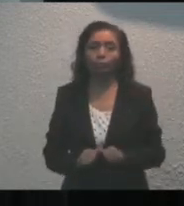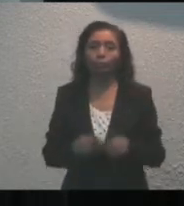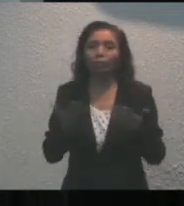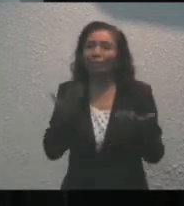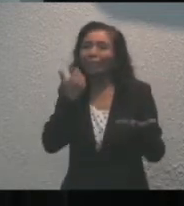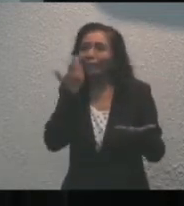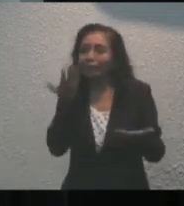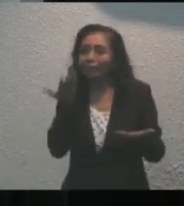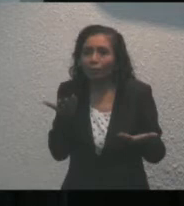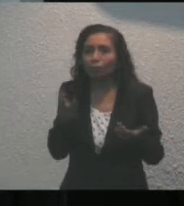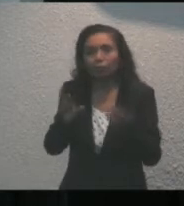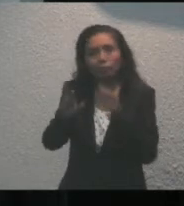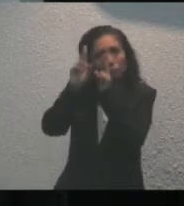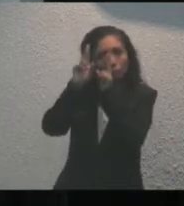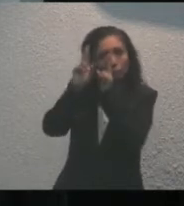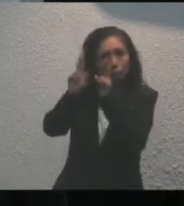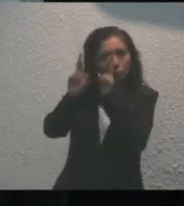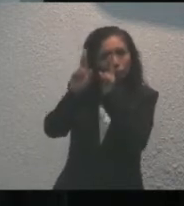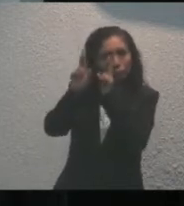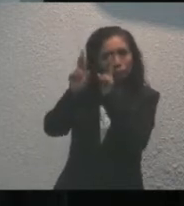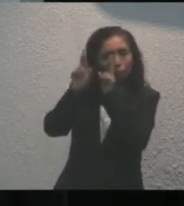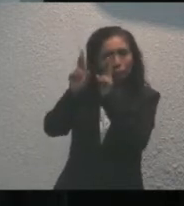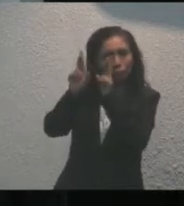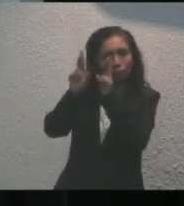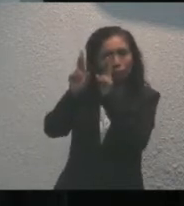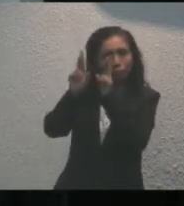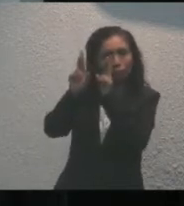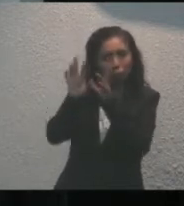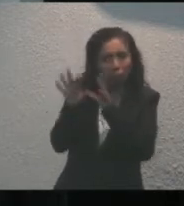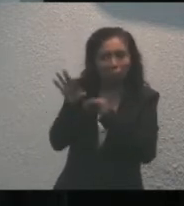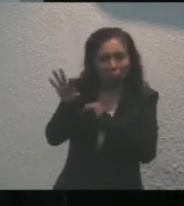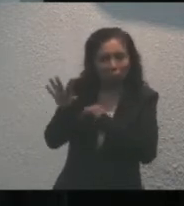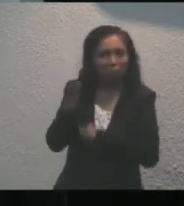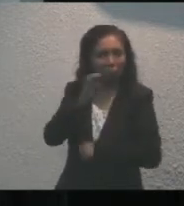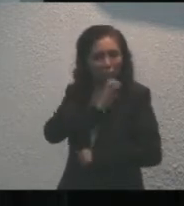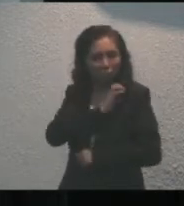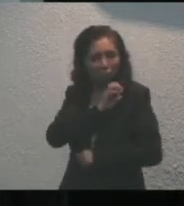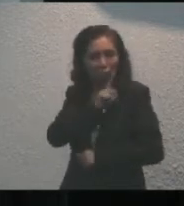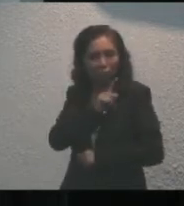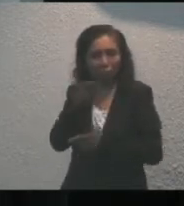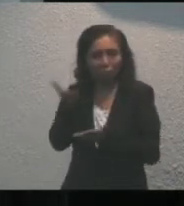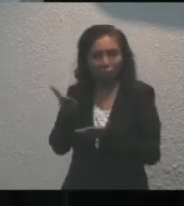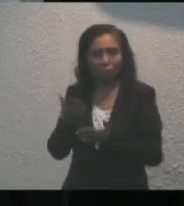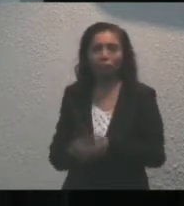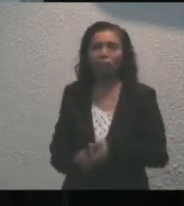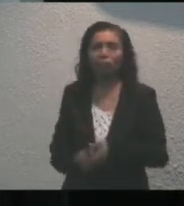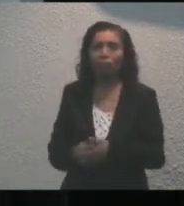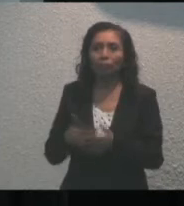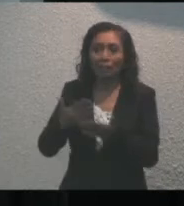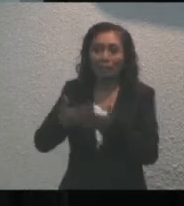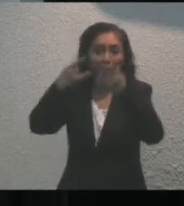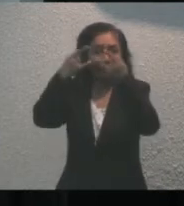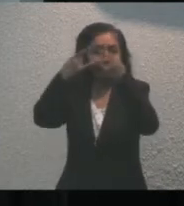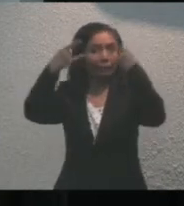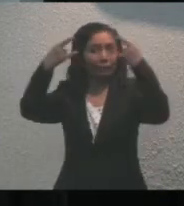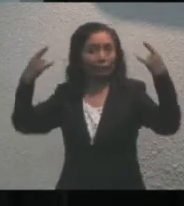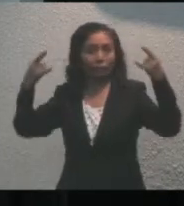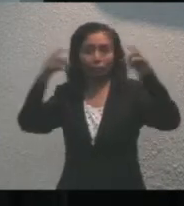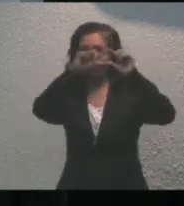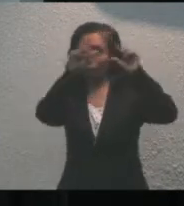queremos reconocer y distinguir su papel en la historia de